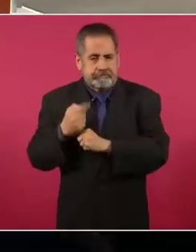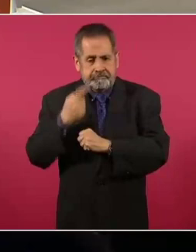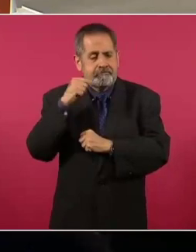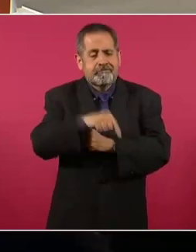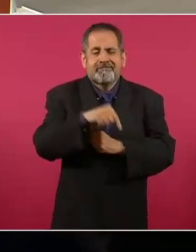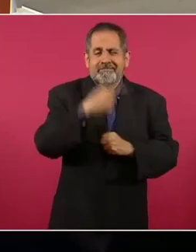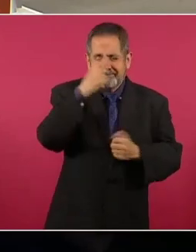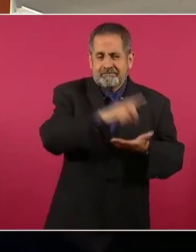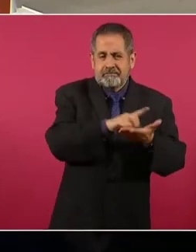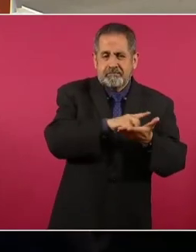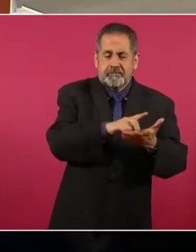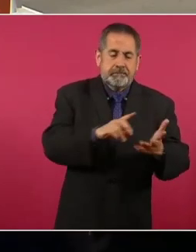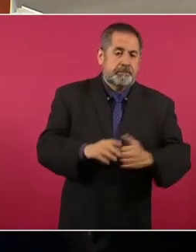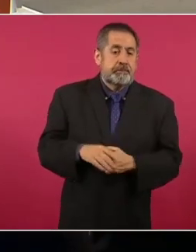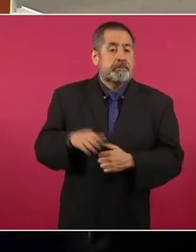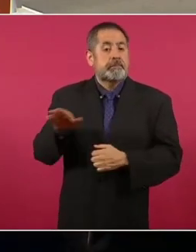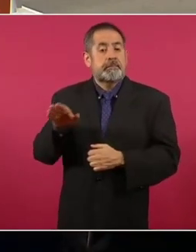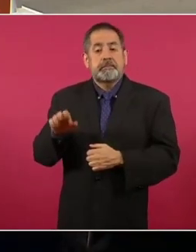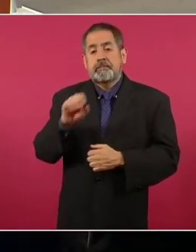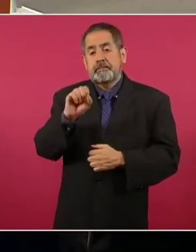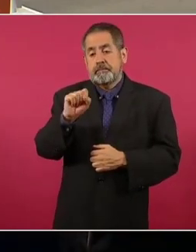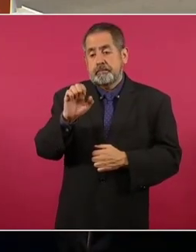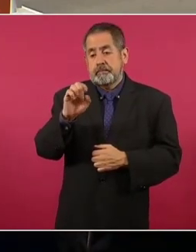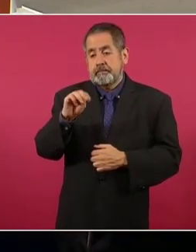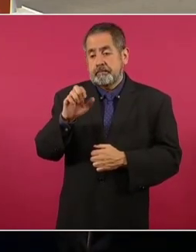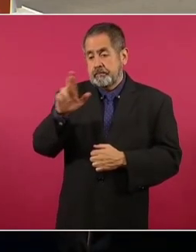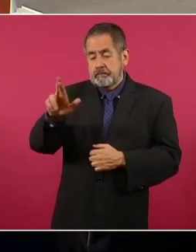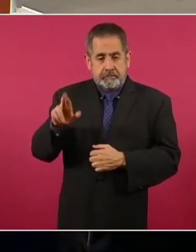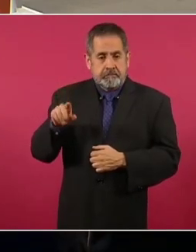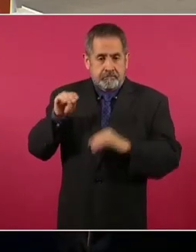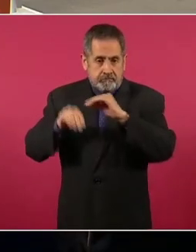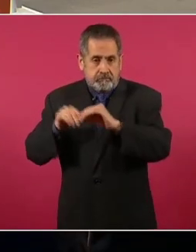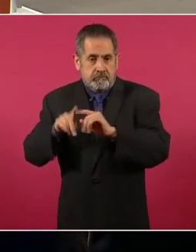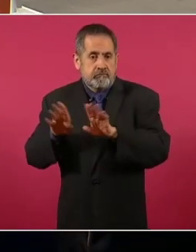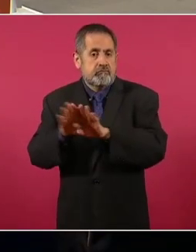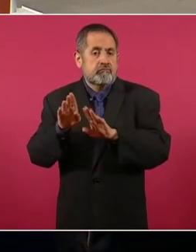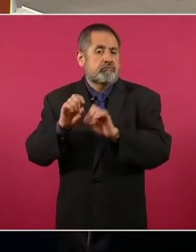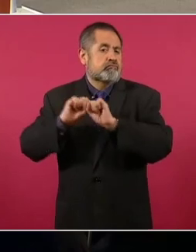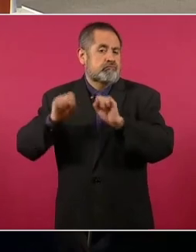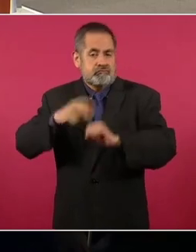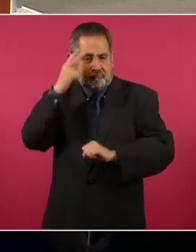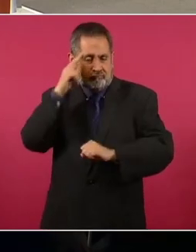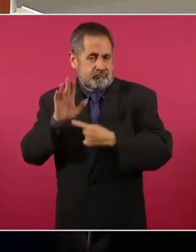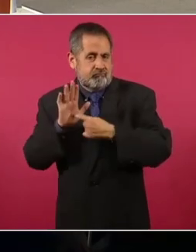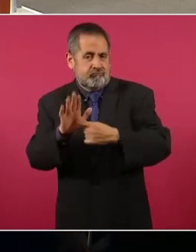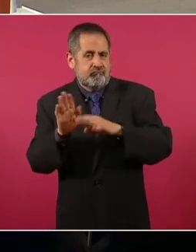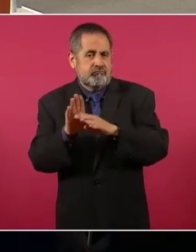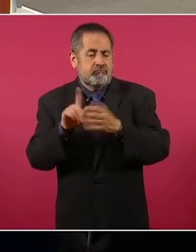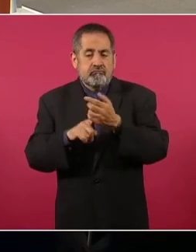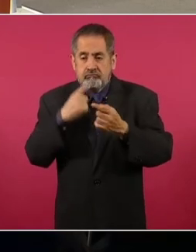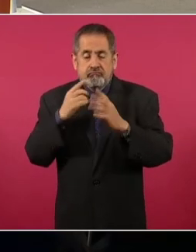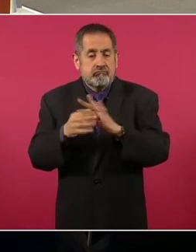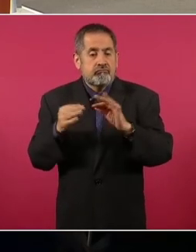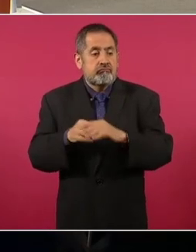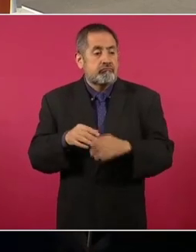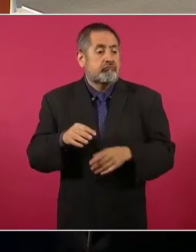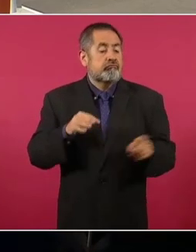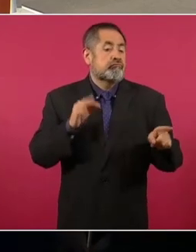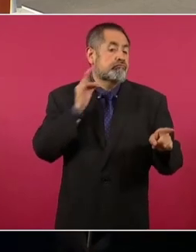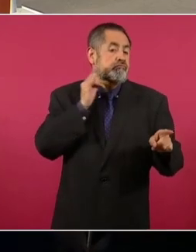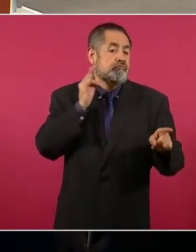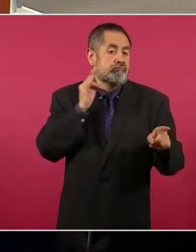Se presentó por parte de la Secretaría de Marina el sistema que estamos implementando en México y nos pidió el fiscal general de